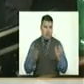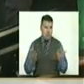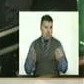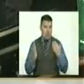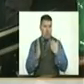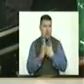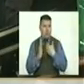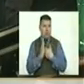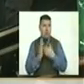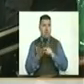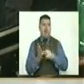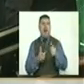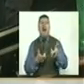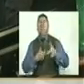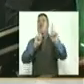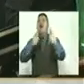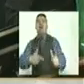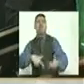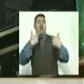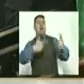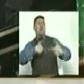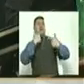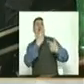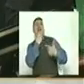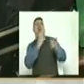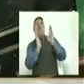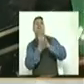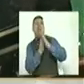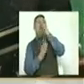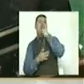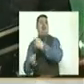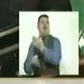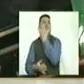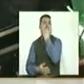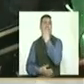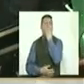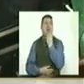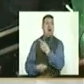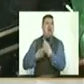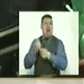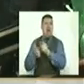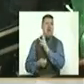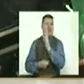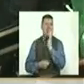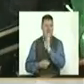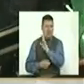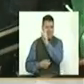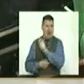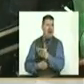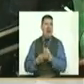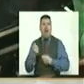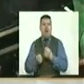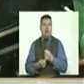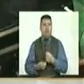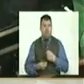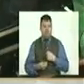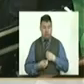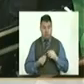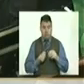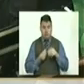haya convertido en un burlesco lo que se combinó. Desde ese punto de vista, desde el partido